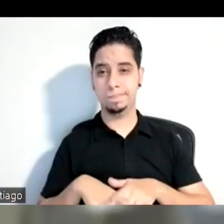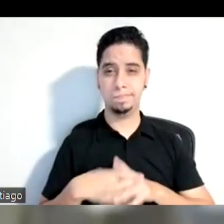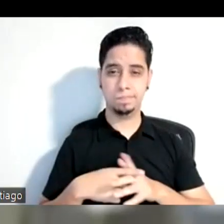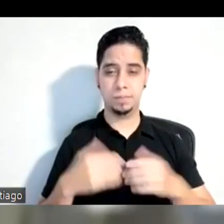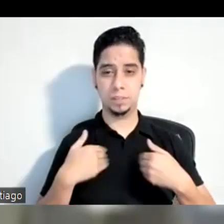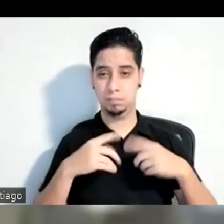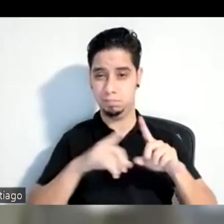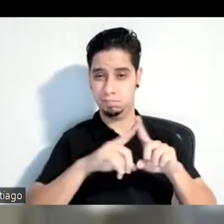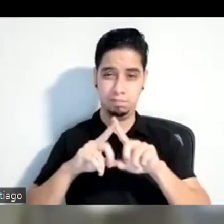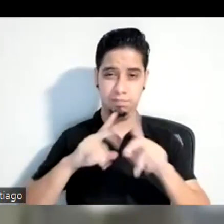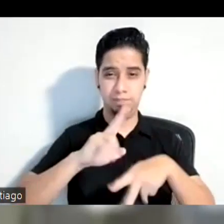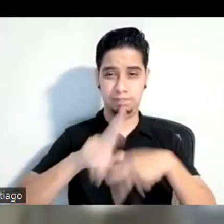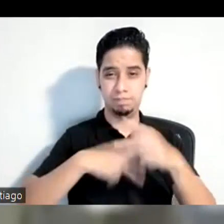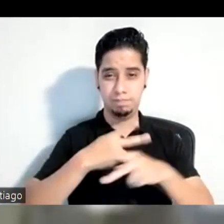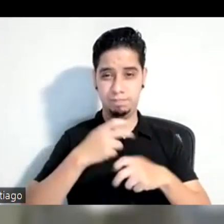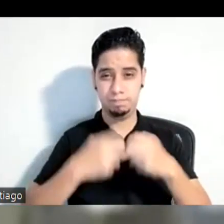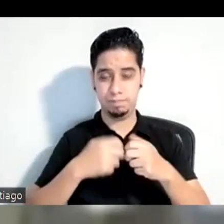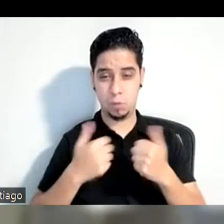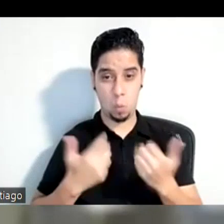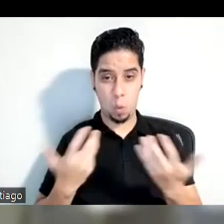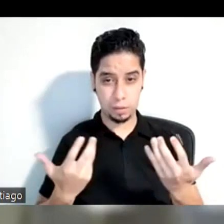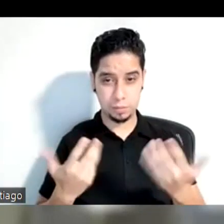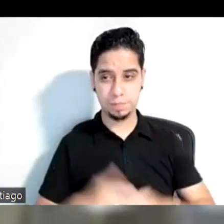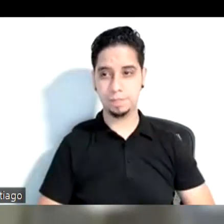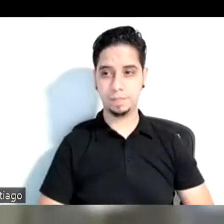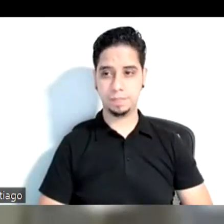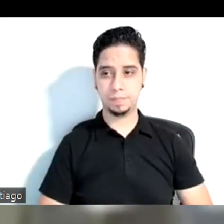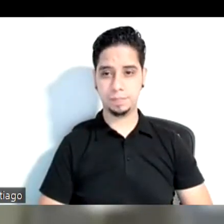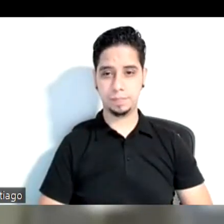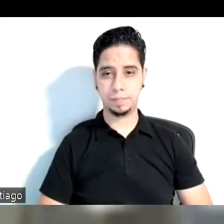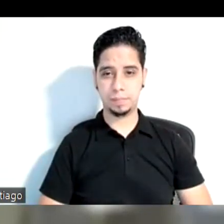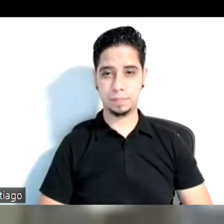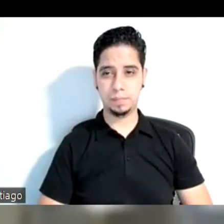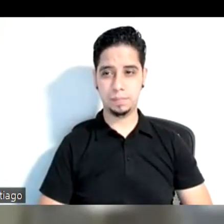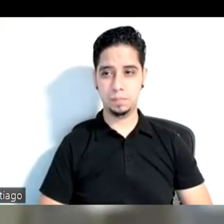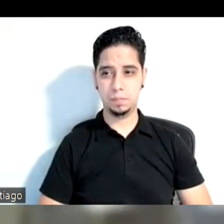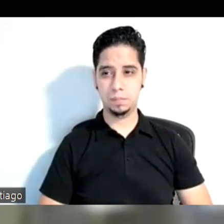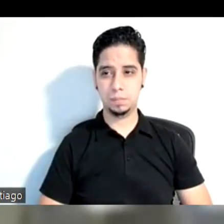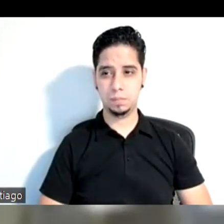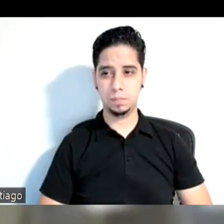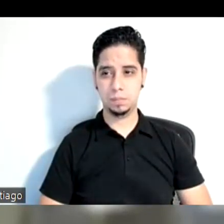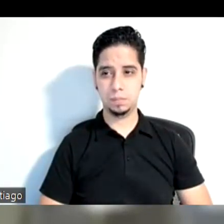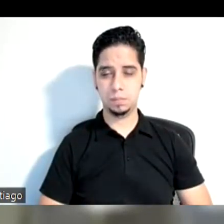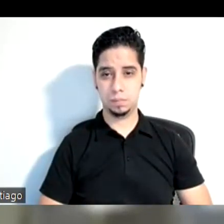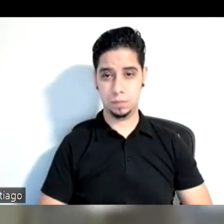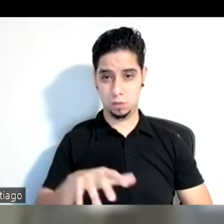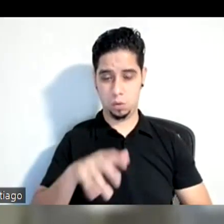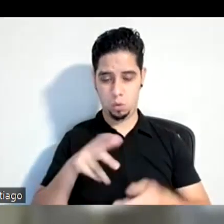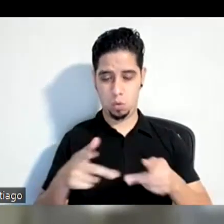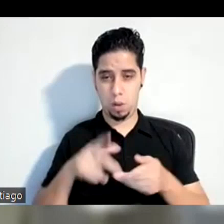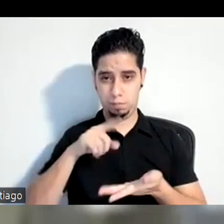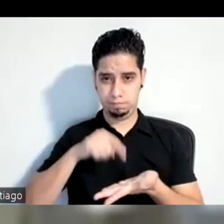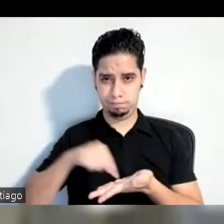varios problemas, ¿verdad? Y era que no habían todavía esos centros establecidos. Eso vinieron